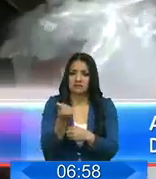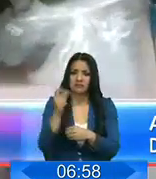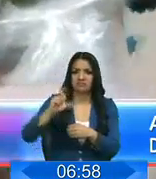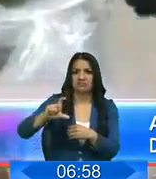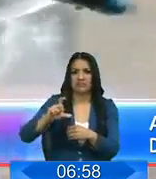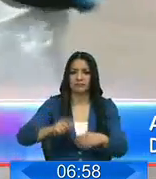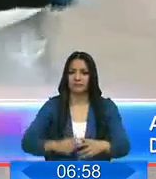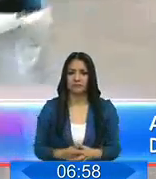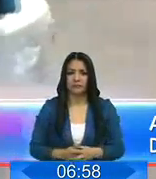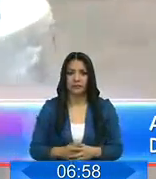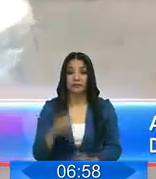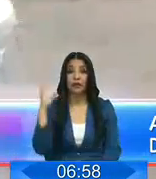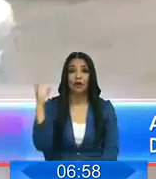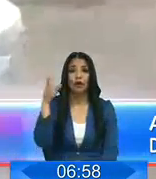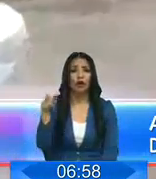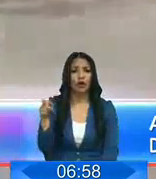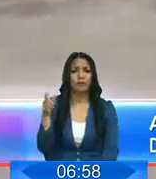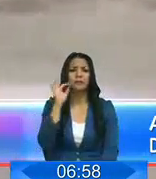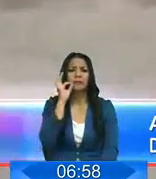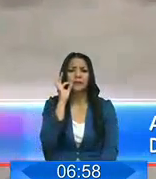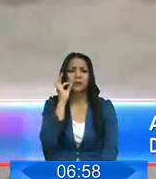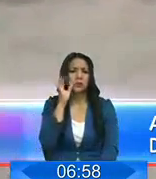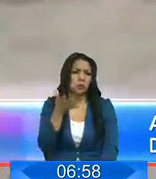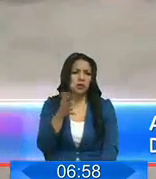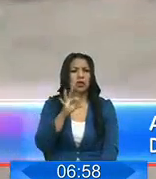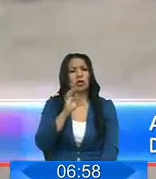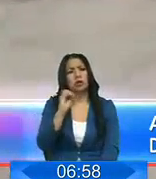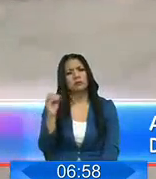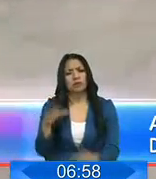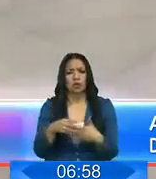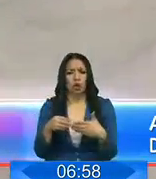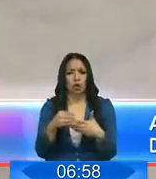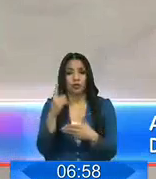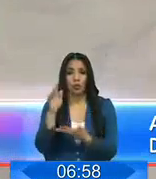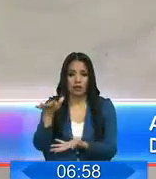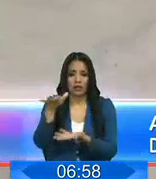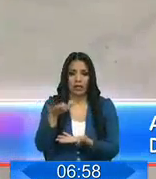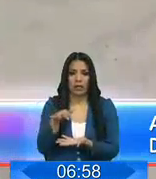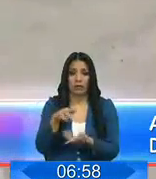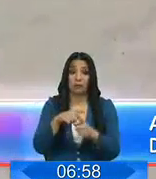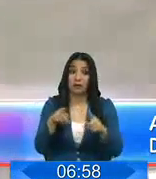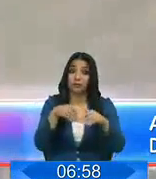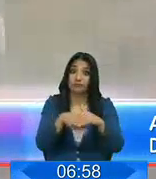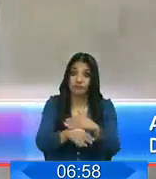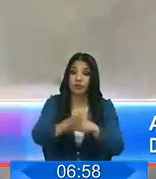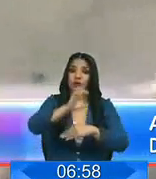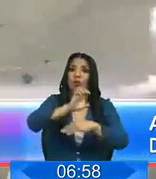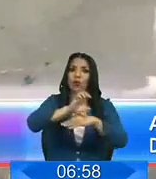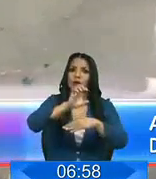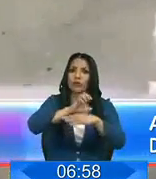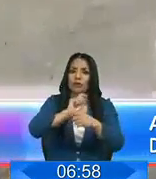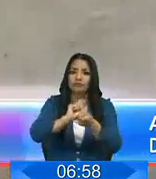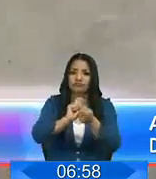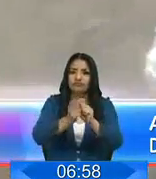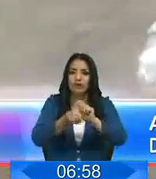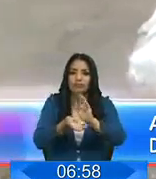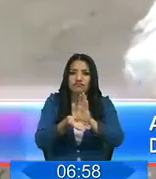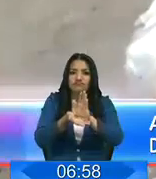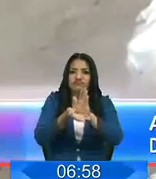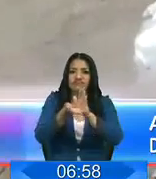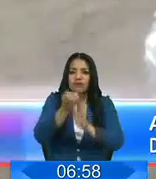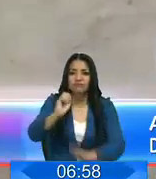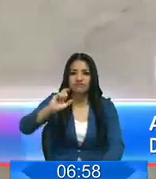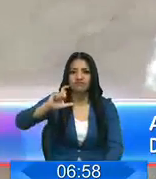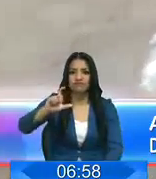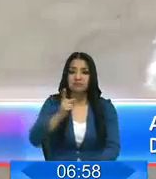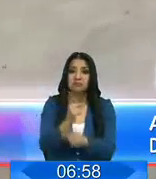En Colombia, el precio de la marihuana tiene un valor aproximado de $900 el kilo, mientras que a pasar a territorio ecuatoriano, este cambia aumentando el costo. Por ello, más y